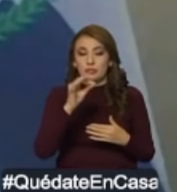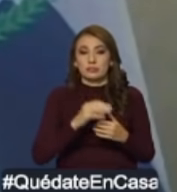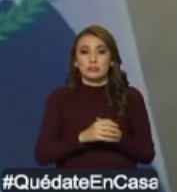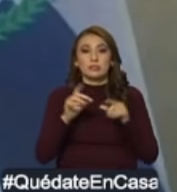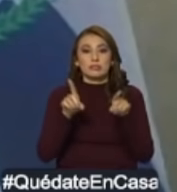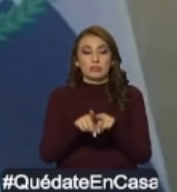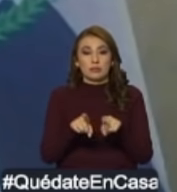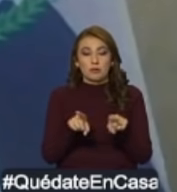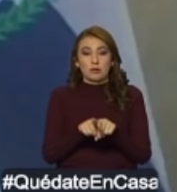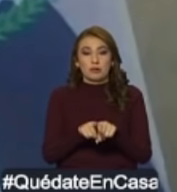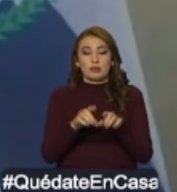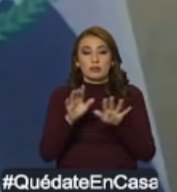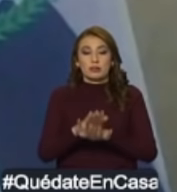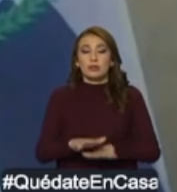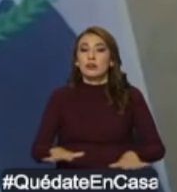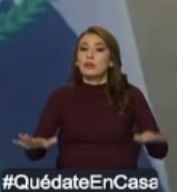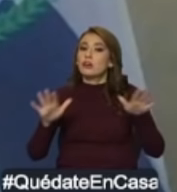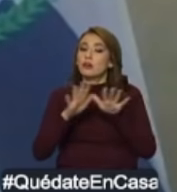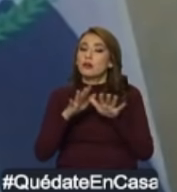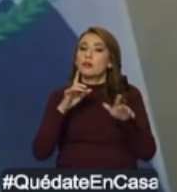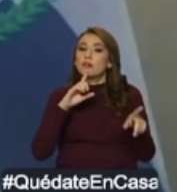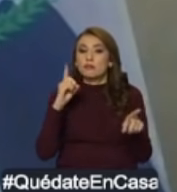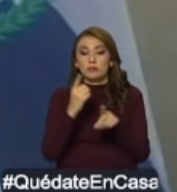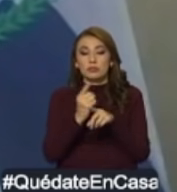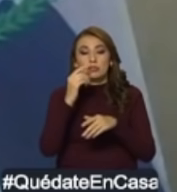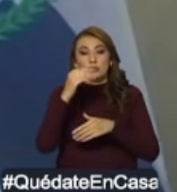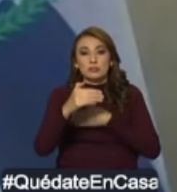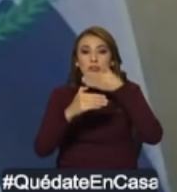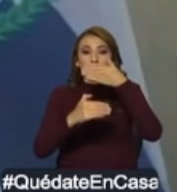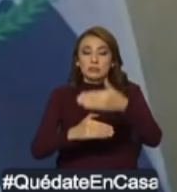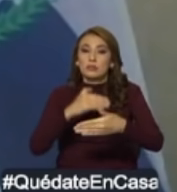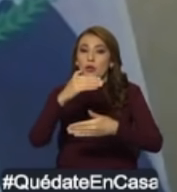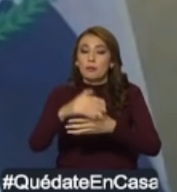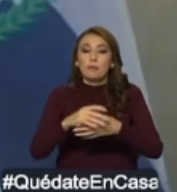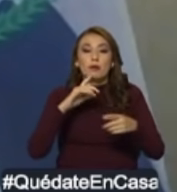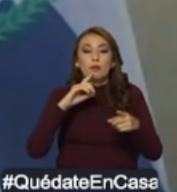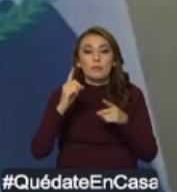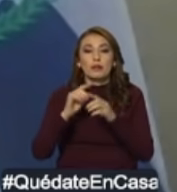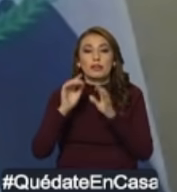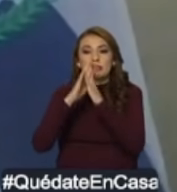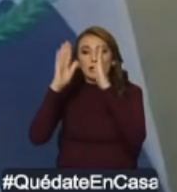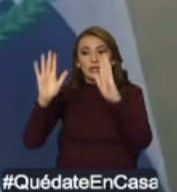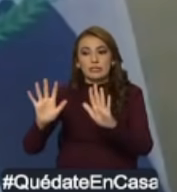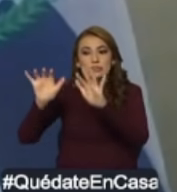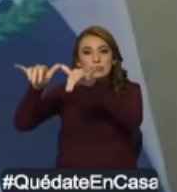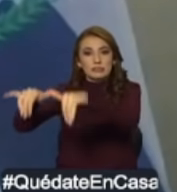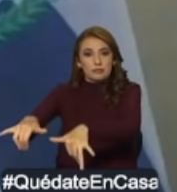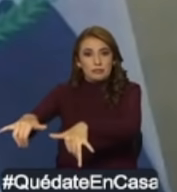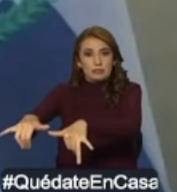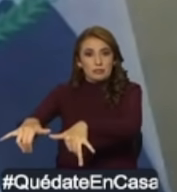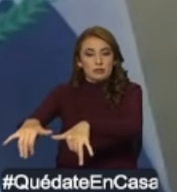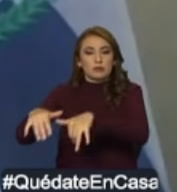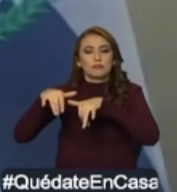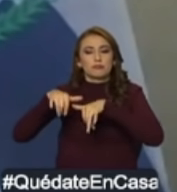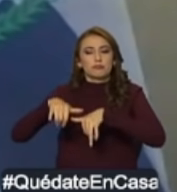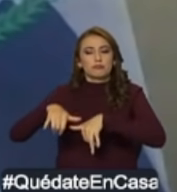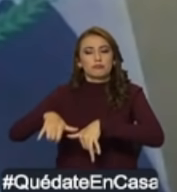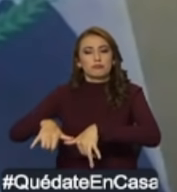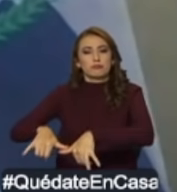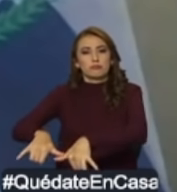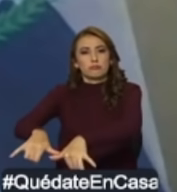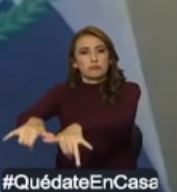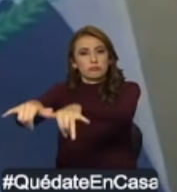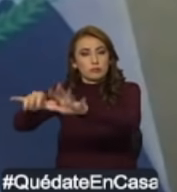virus, pero no es realista esperar que el aislamiento perdure mucho tiempo. Hay que hacer una transición y